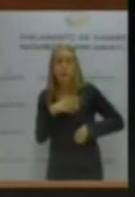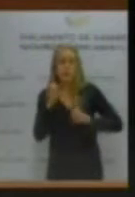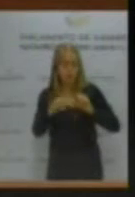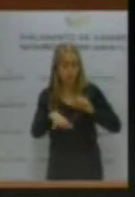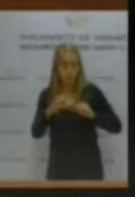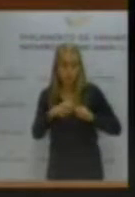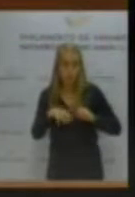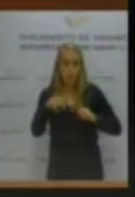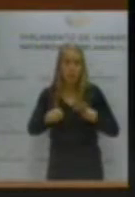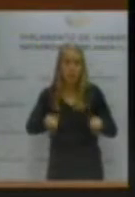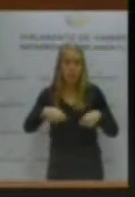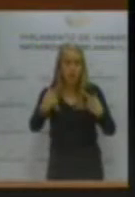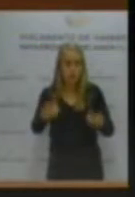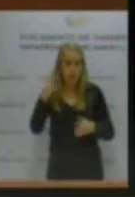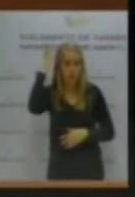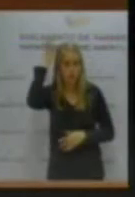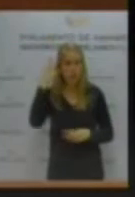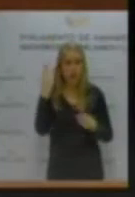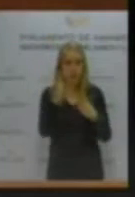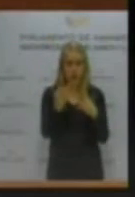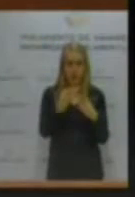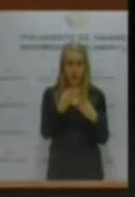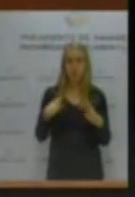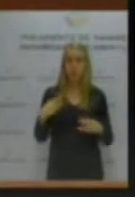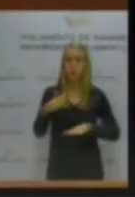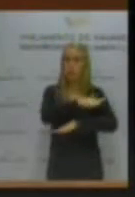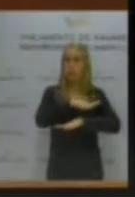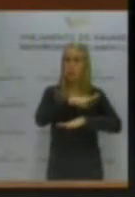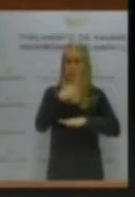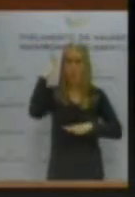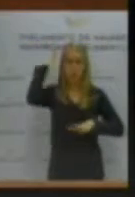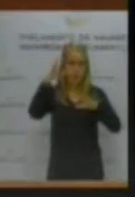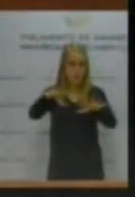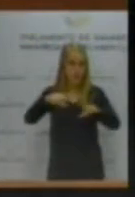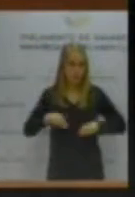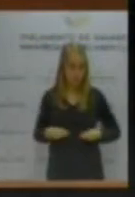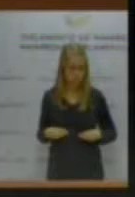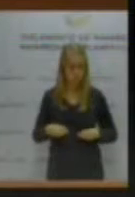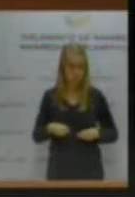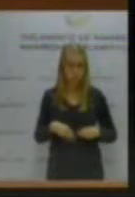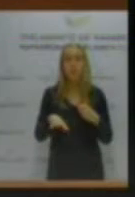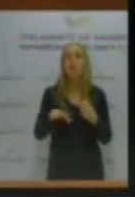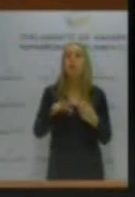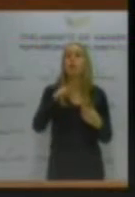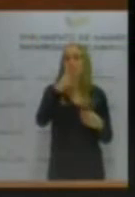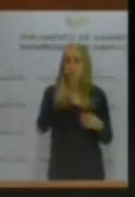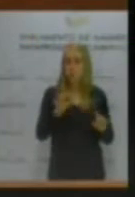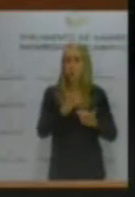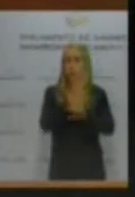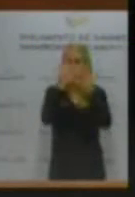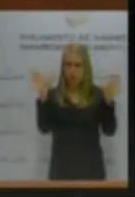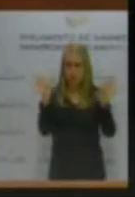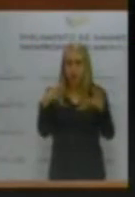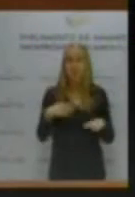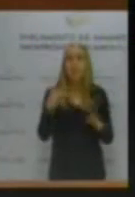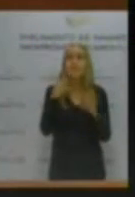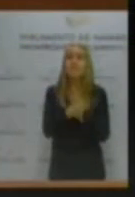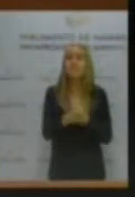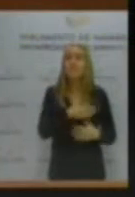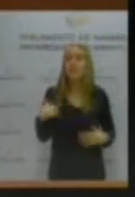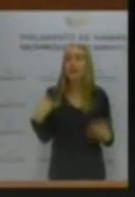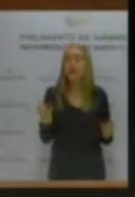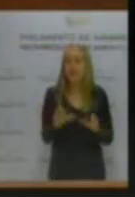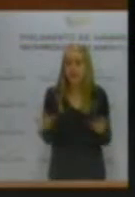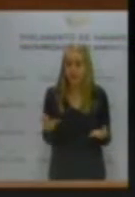Navarra. Ambas serán competencias del Gobierno de Navarra. Por lo que queda bien claro que lo único que se quiere, repito, es